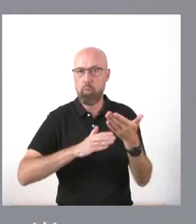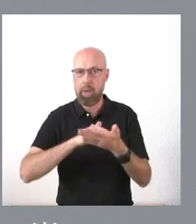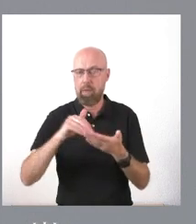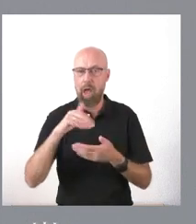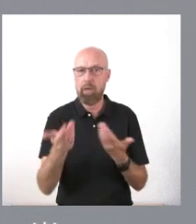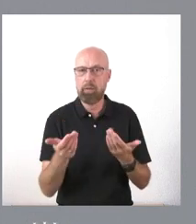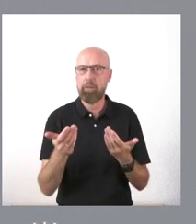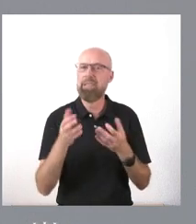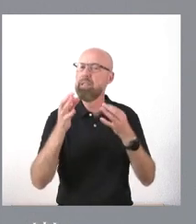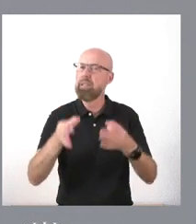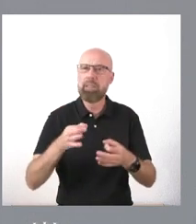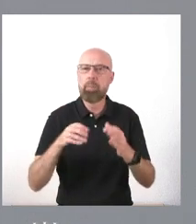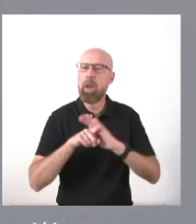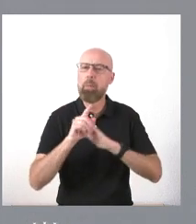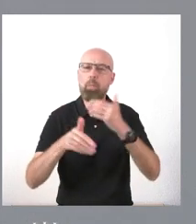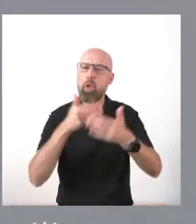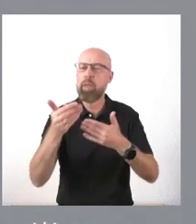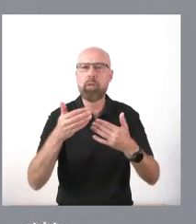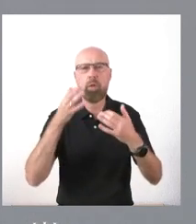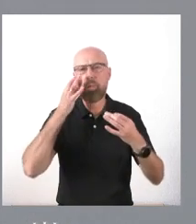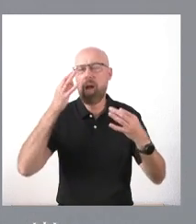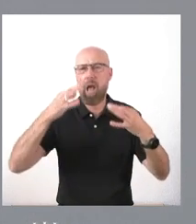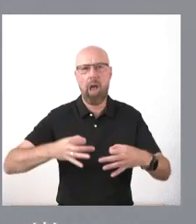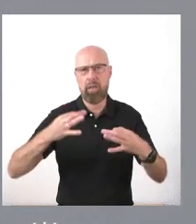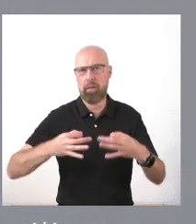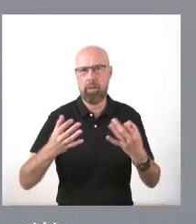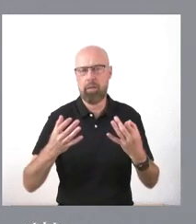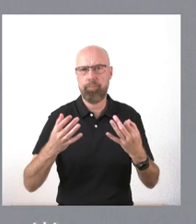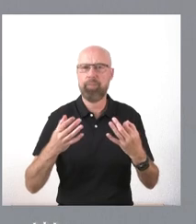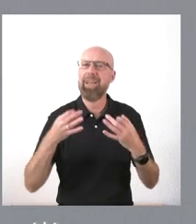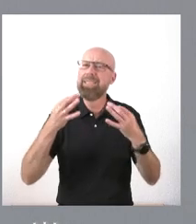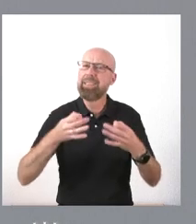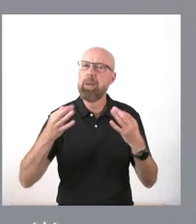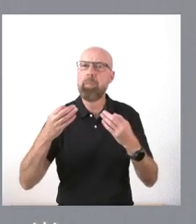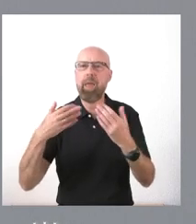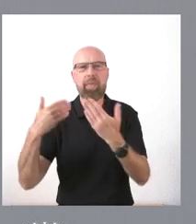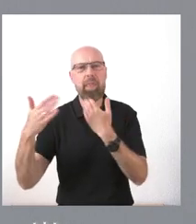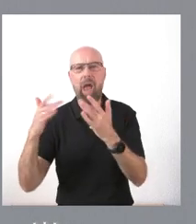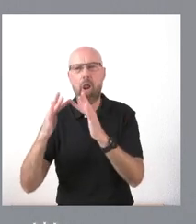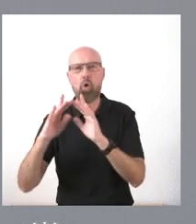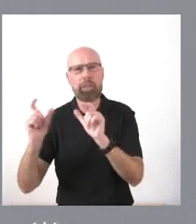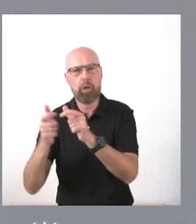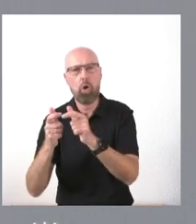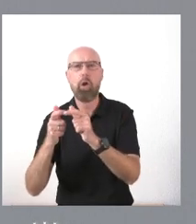garantistas que siempre sean en diálogo como sector y siempre sean cumpliendo la ley Disculpe en este tiempo